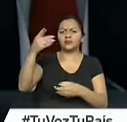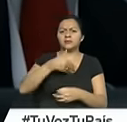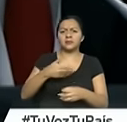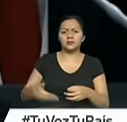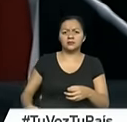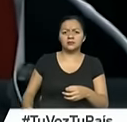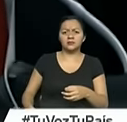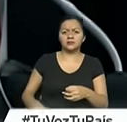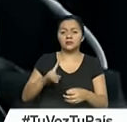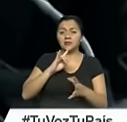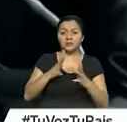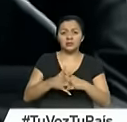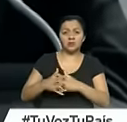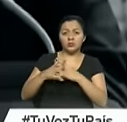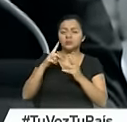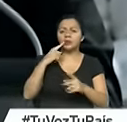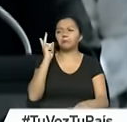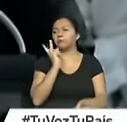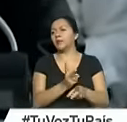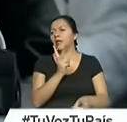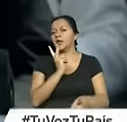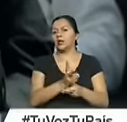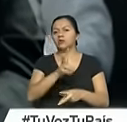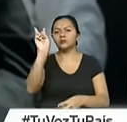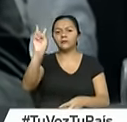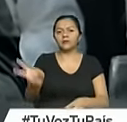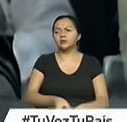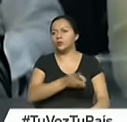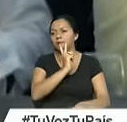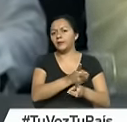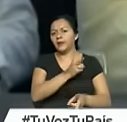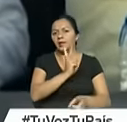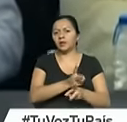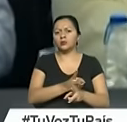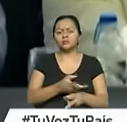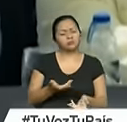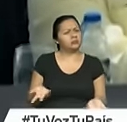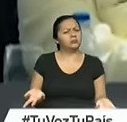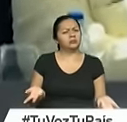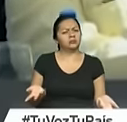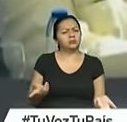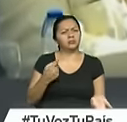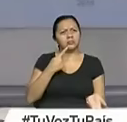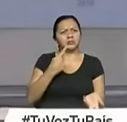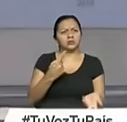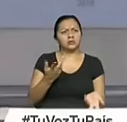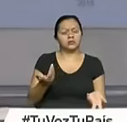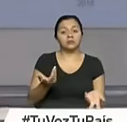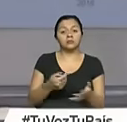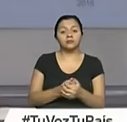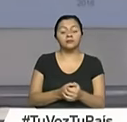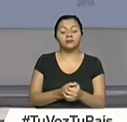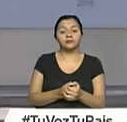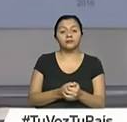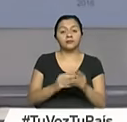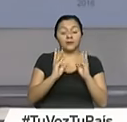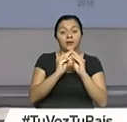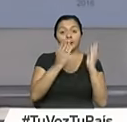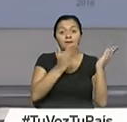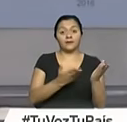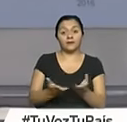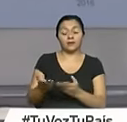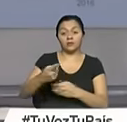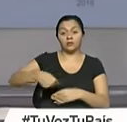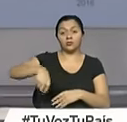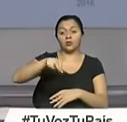presidente del gobierno de los Estados Unidos al considerar a Venezuela una amenaza a la seguridad de su país. La cumbre de jefes de Estado